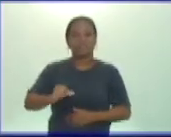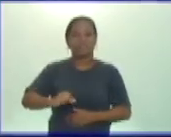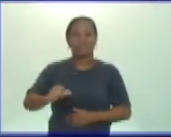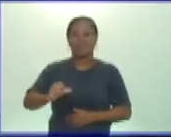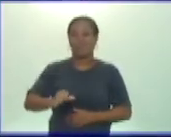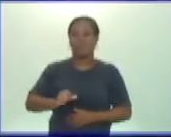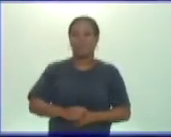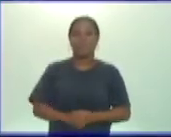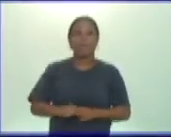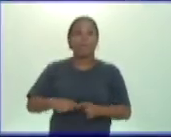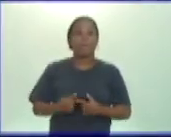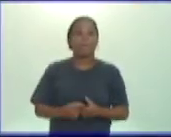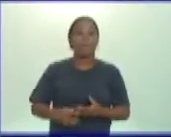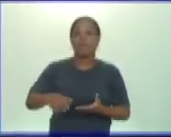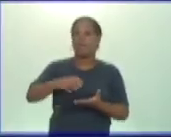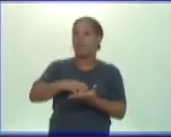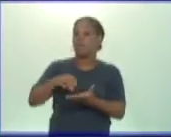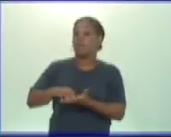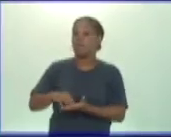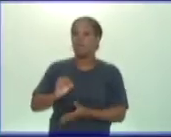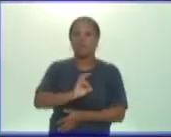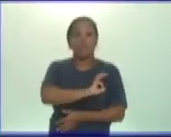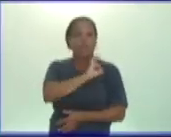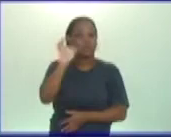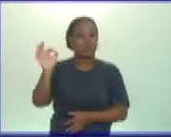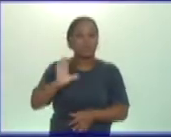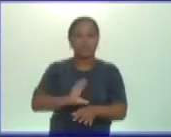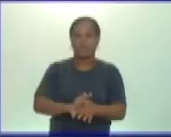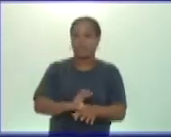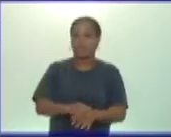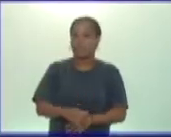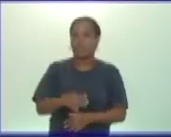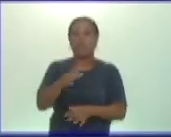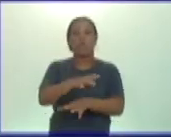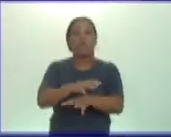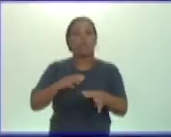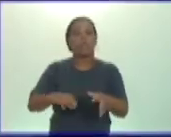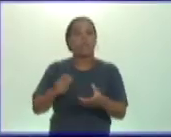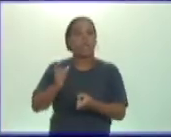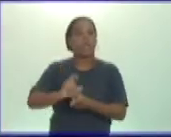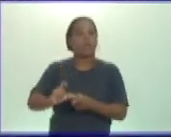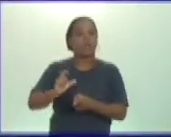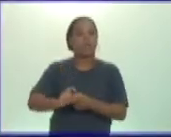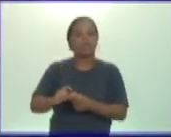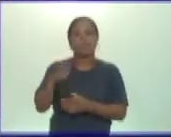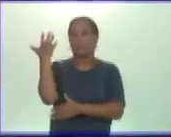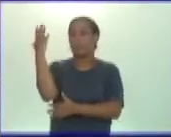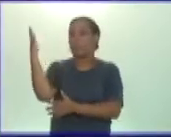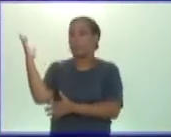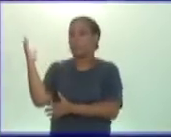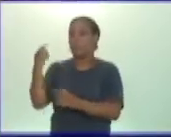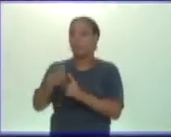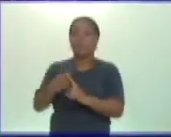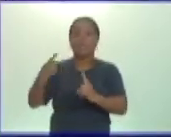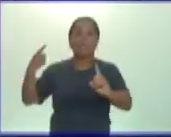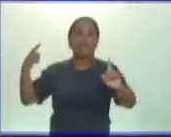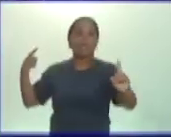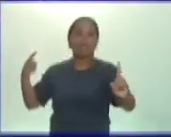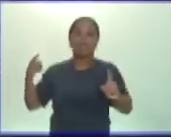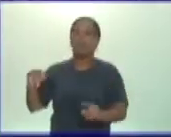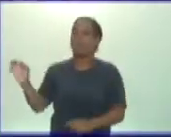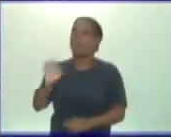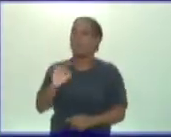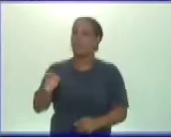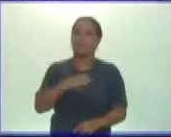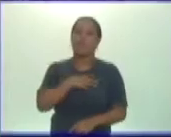Pero las ciudades no son las únicas afectadas. Especies animales, cultivos y bosques a gran distancia también sufren los efectos